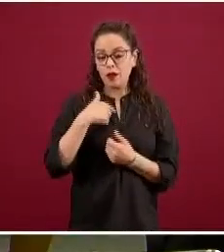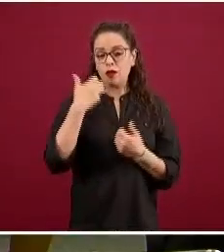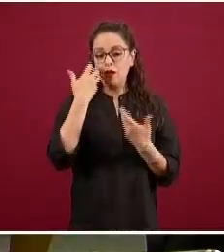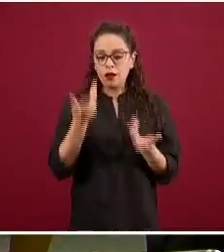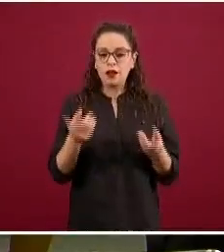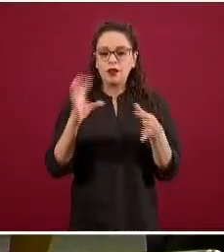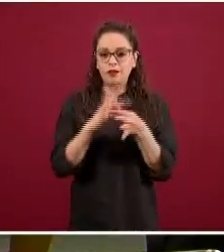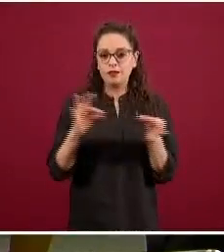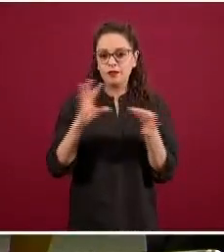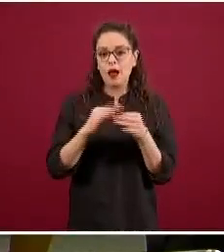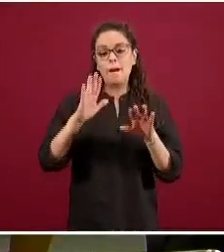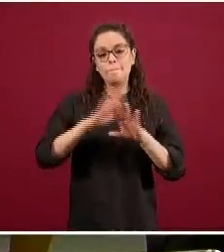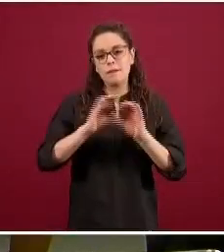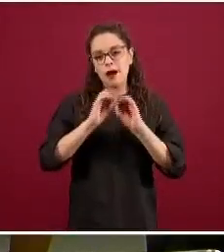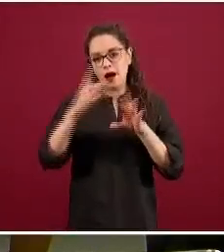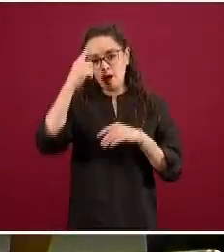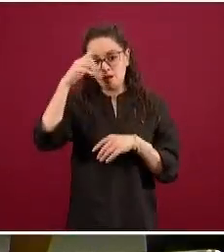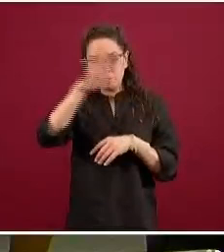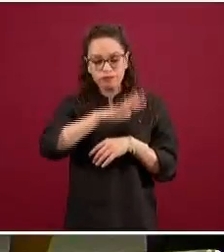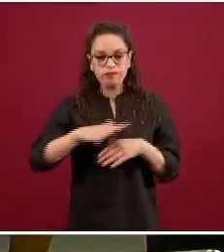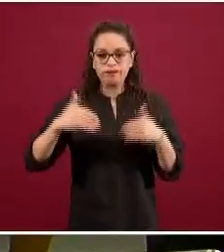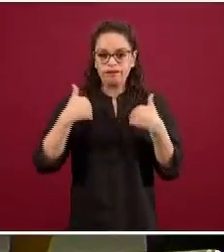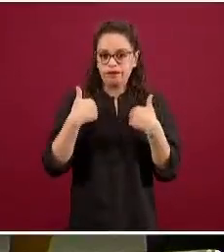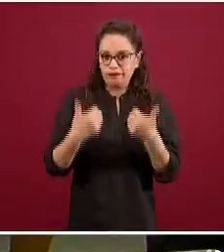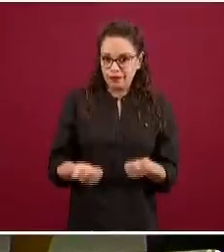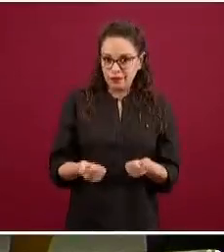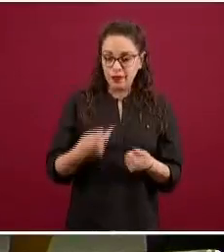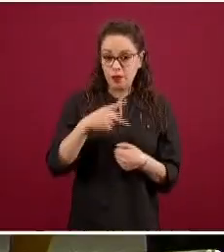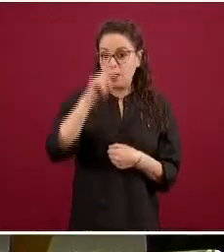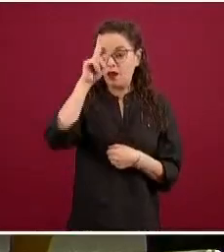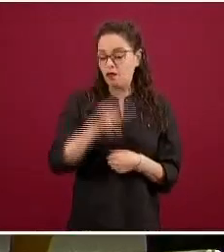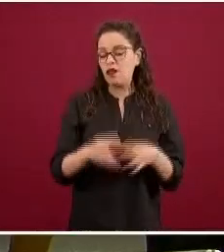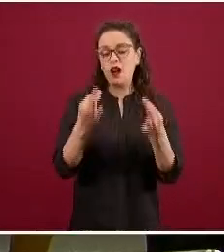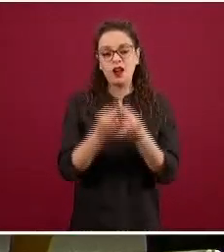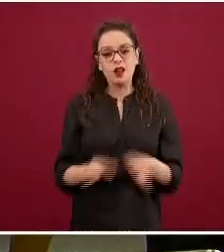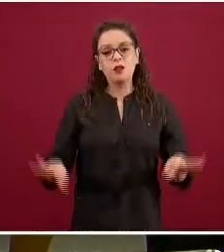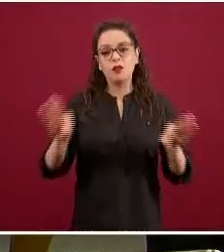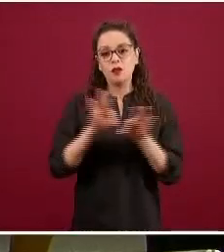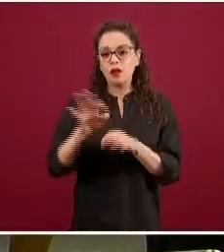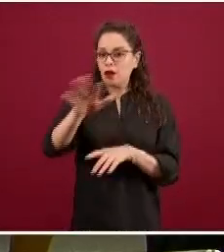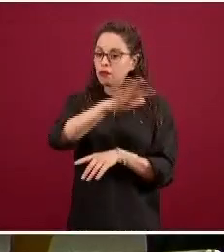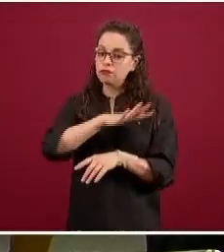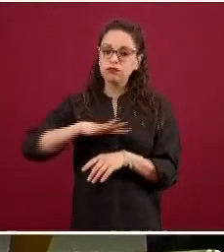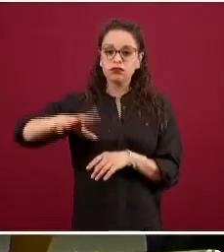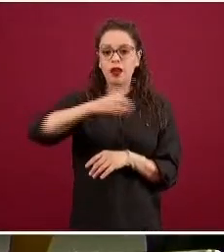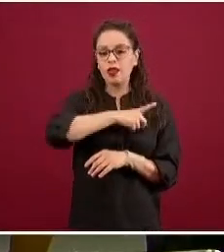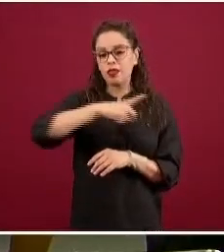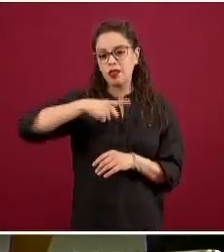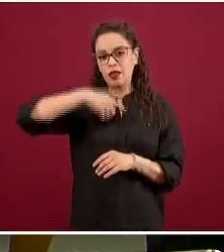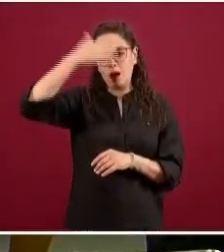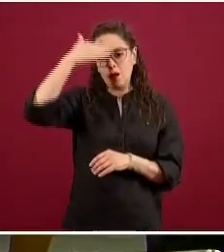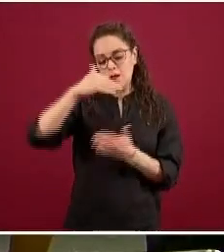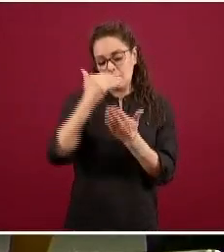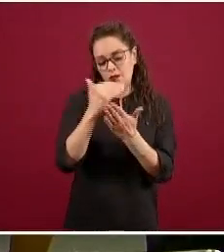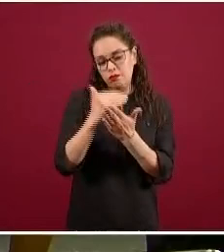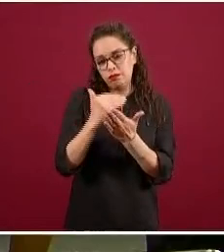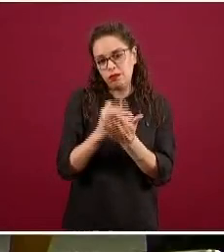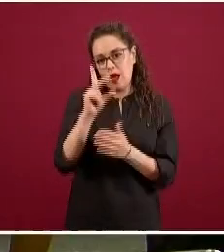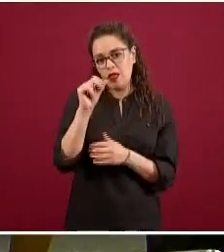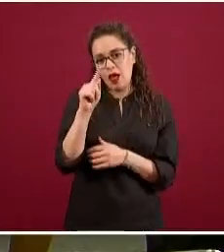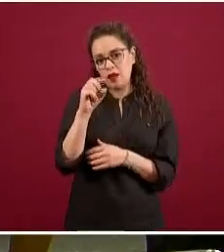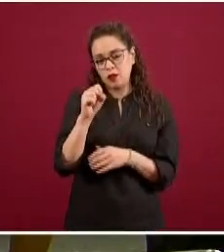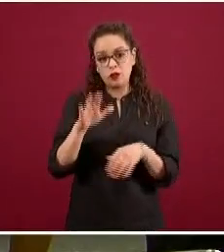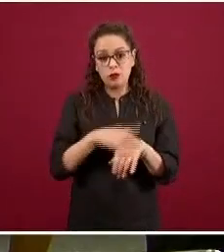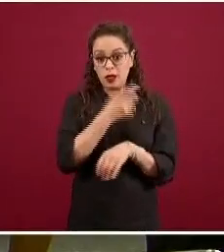tan técnicos, pero pienso que siempre es útil que la población conozca lo que significan los datos, porque si uno ve los datos y solo se